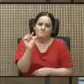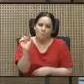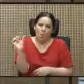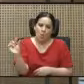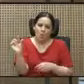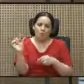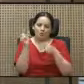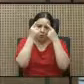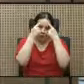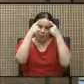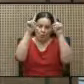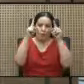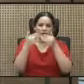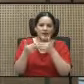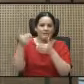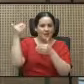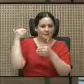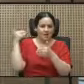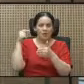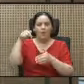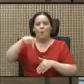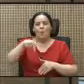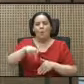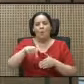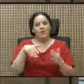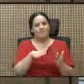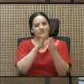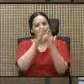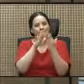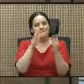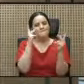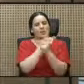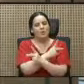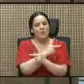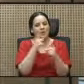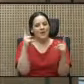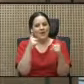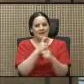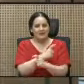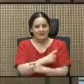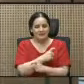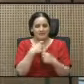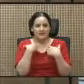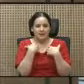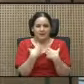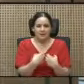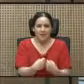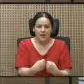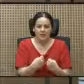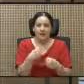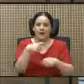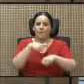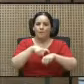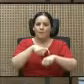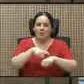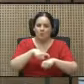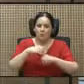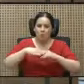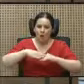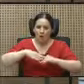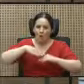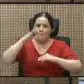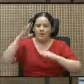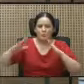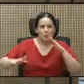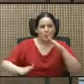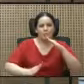del pasado. Hoy nos enfrentamos a la peor crisis sanitaria en el momento, con un aumento acelerado de